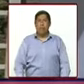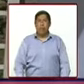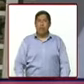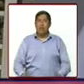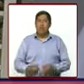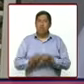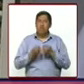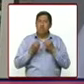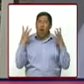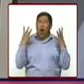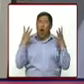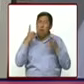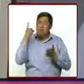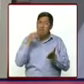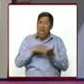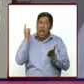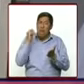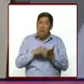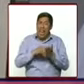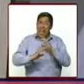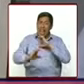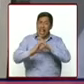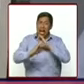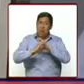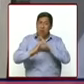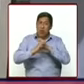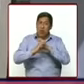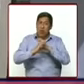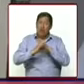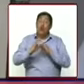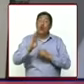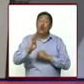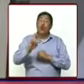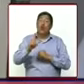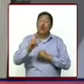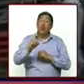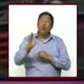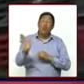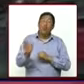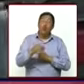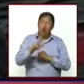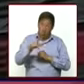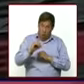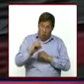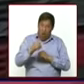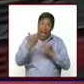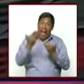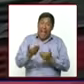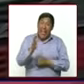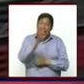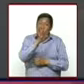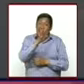Miles de camiones incuantificables. Solo decirte que en Bulubulo tenemos cerca de 500 cisternas.